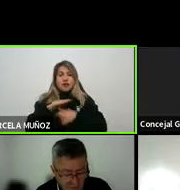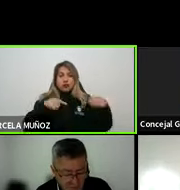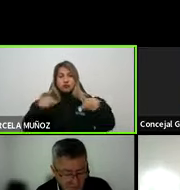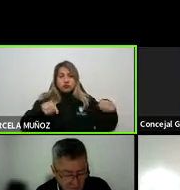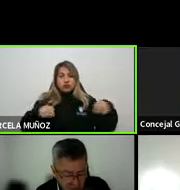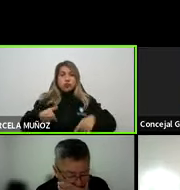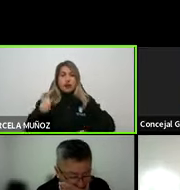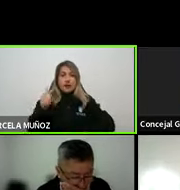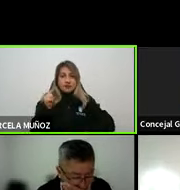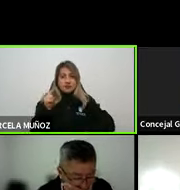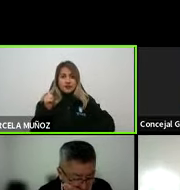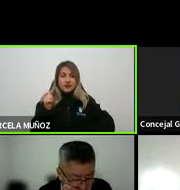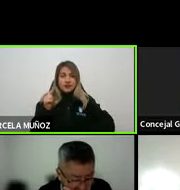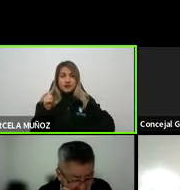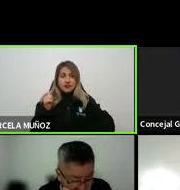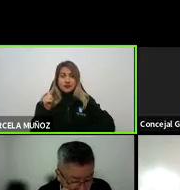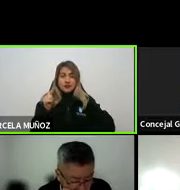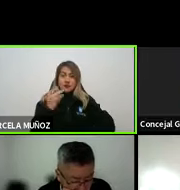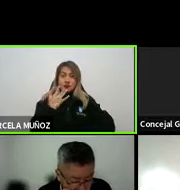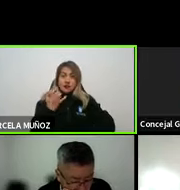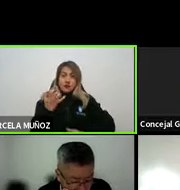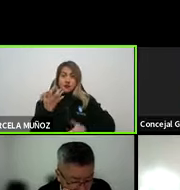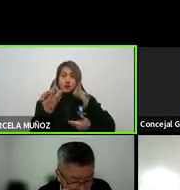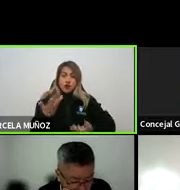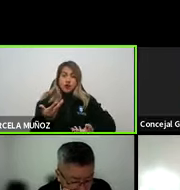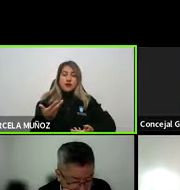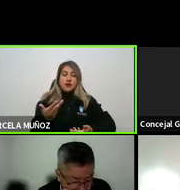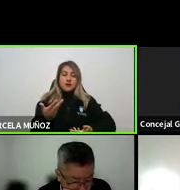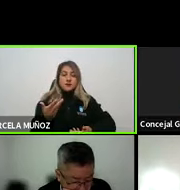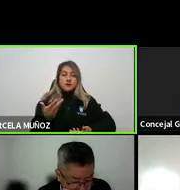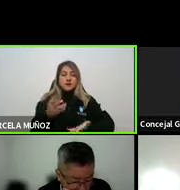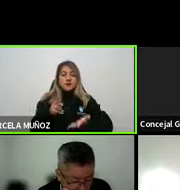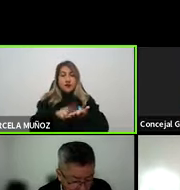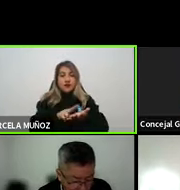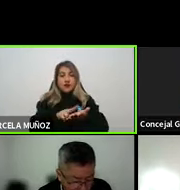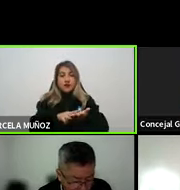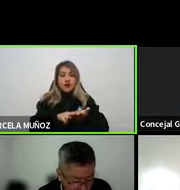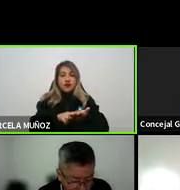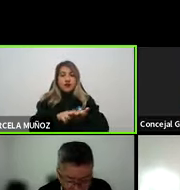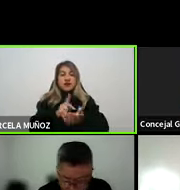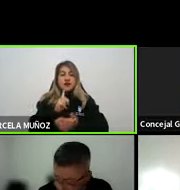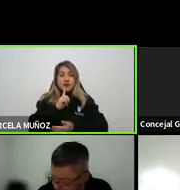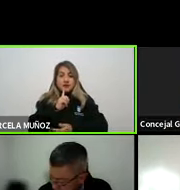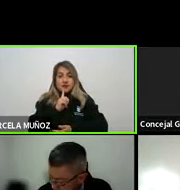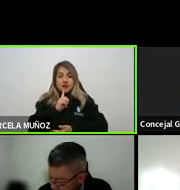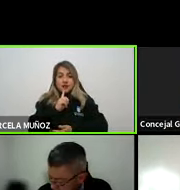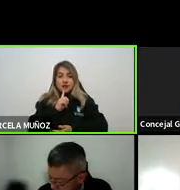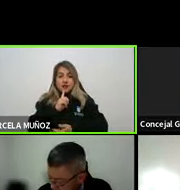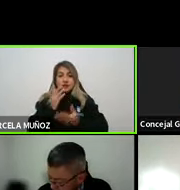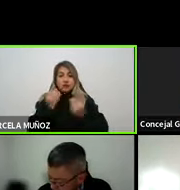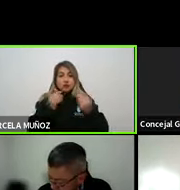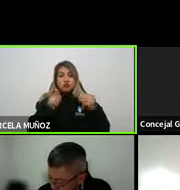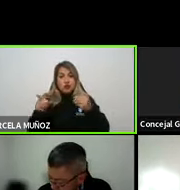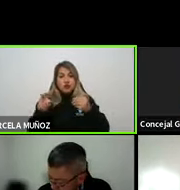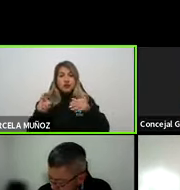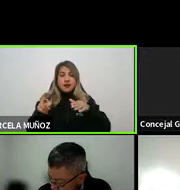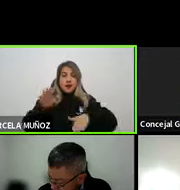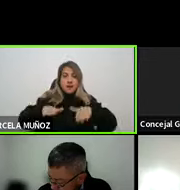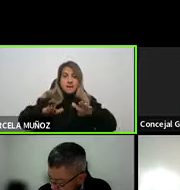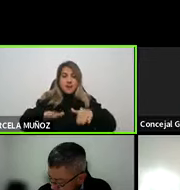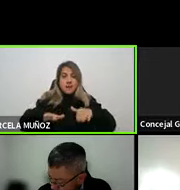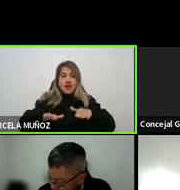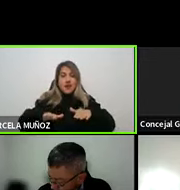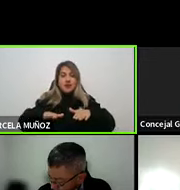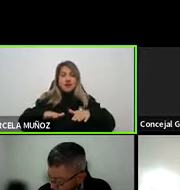ayer, porque literalmente estaban con los pies ahí en el agua, hacía mucho